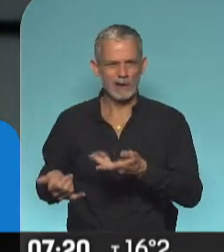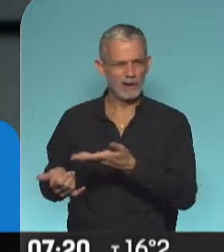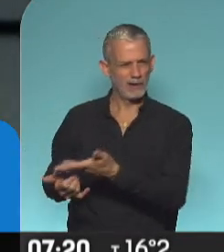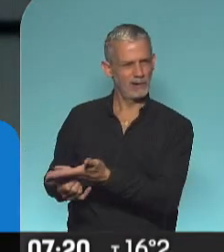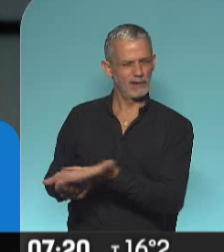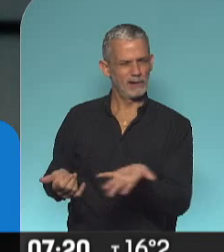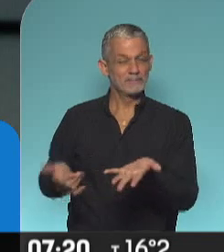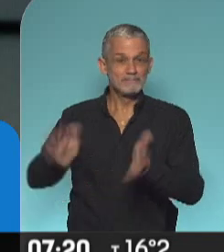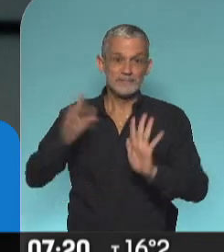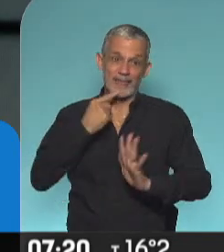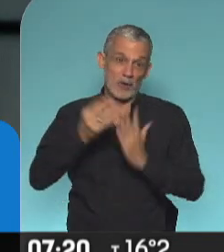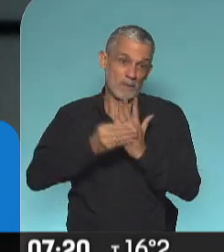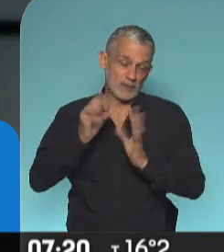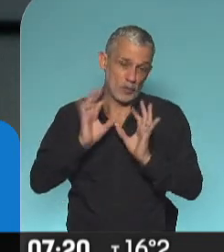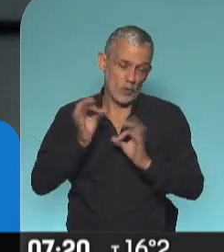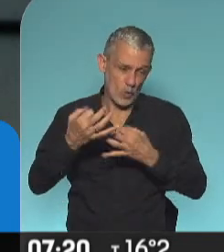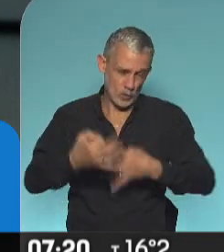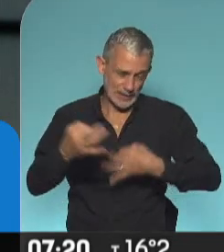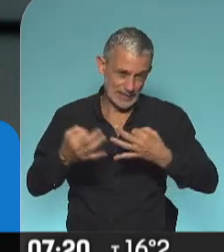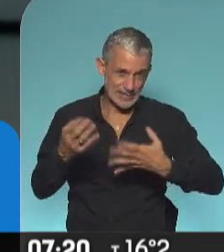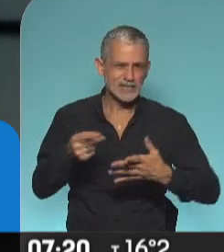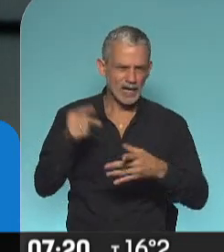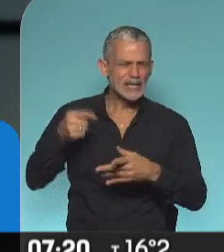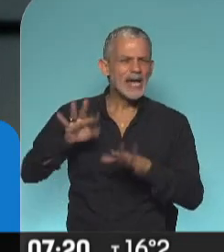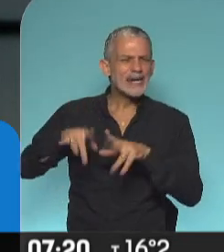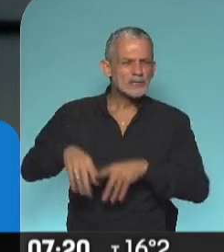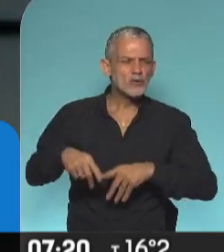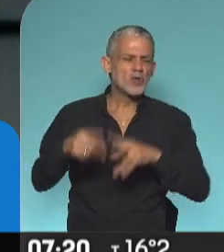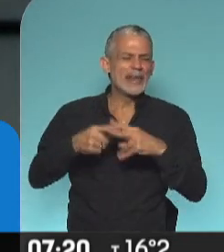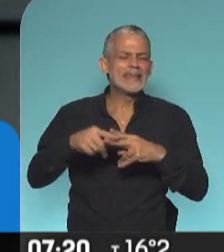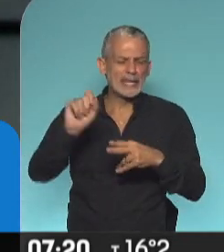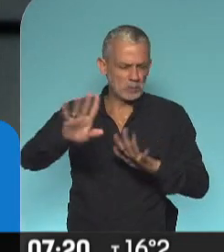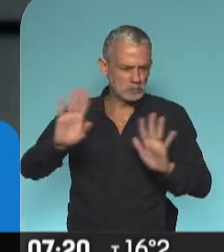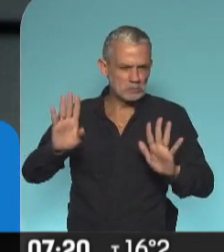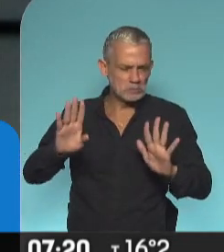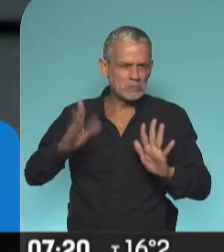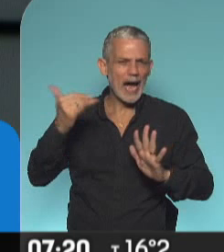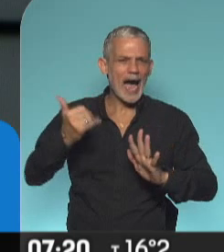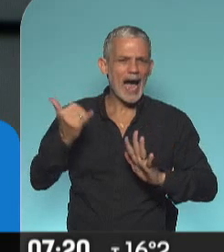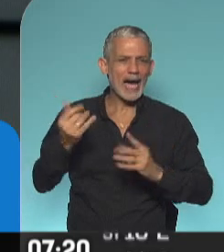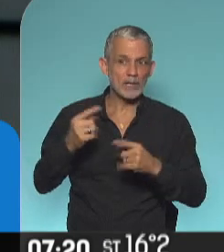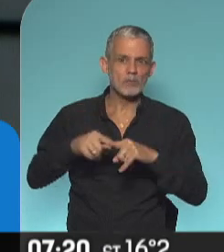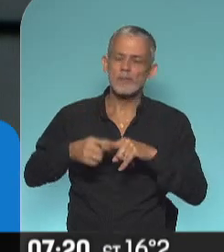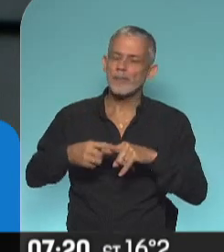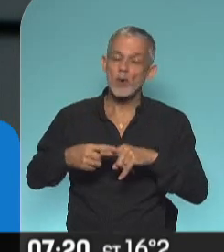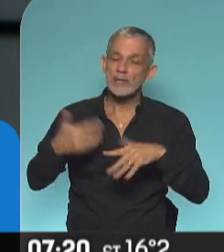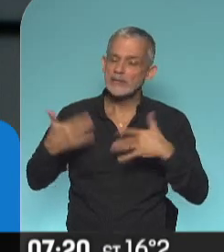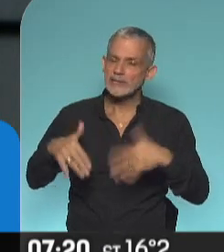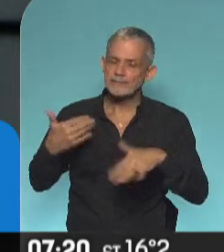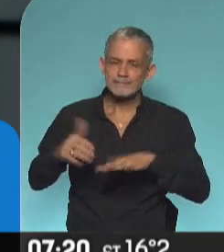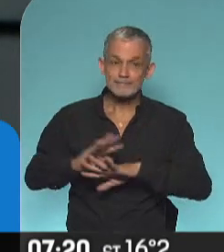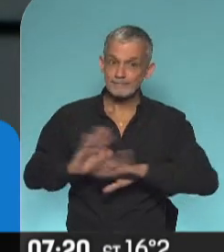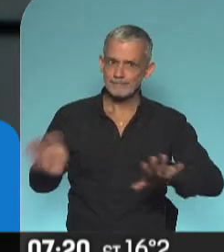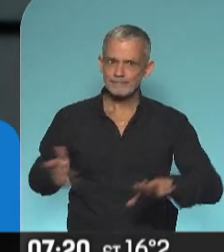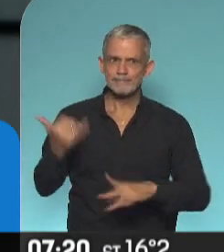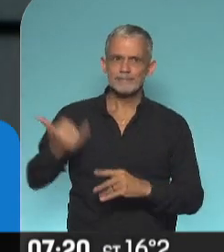algunas cuestiones. Por un lado, esta resolución, al margen de lo técnico que planteaba Néstor, tiene un efecto político muy contundente porque